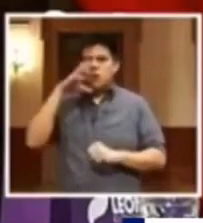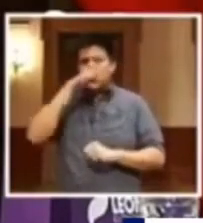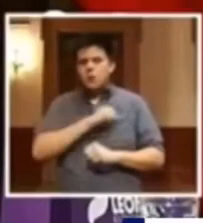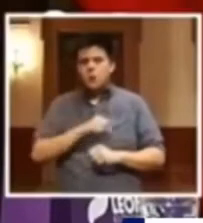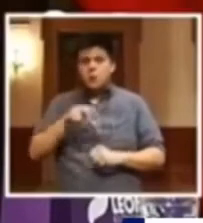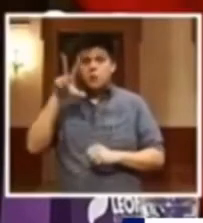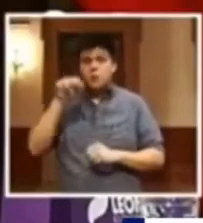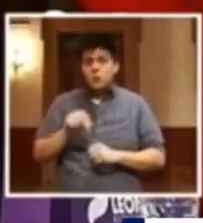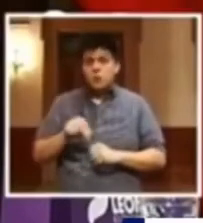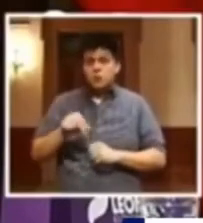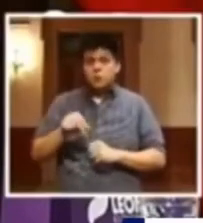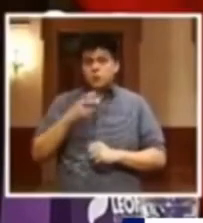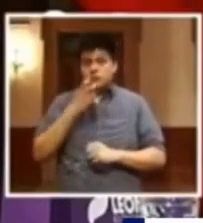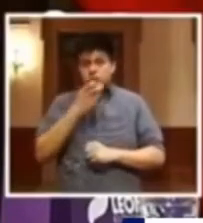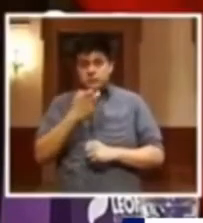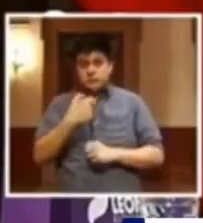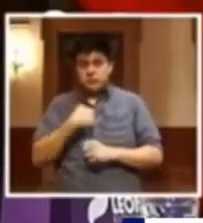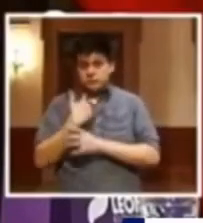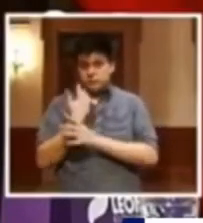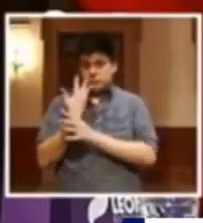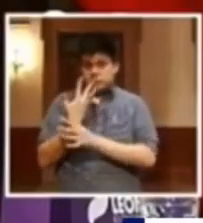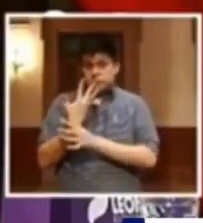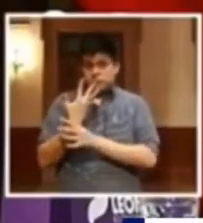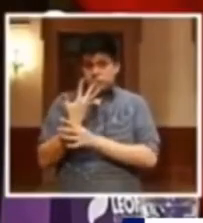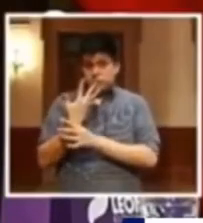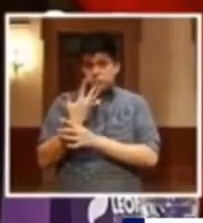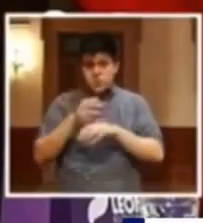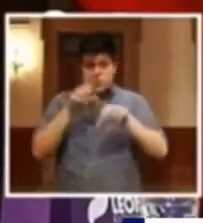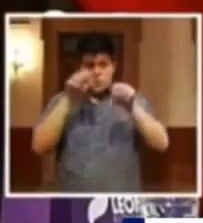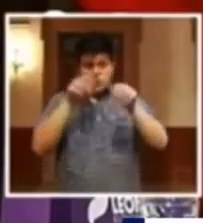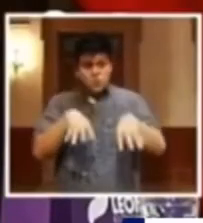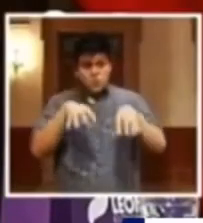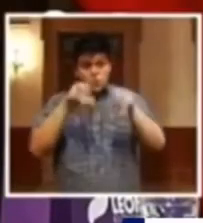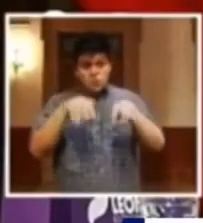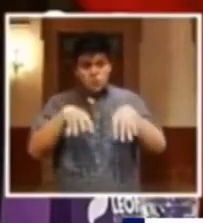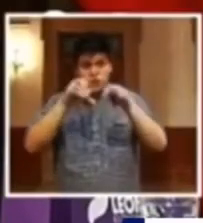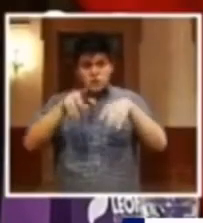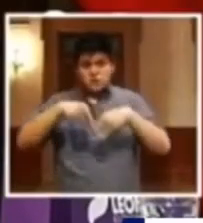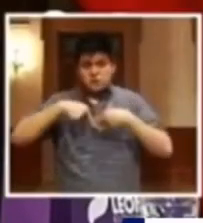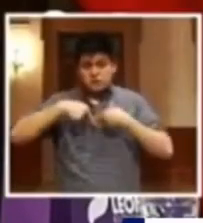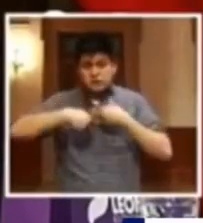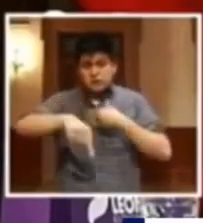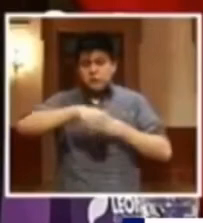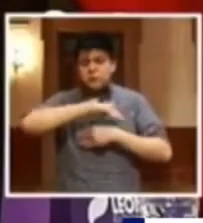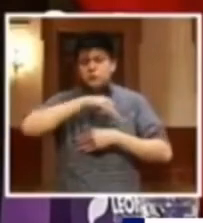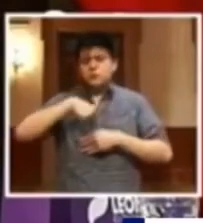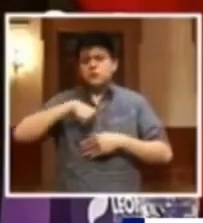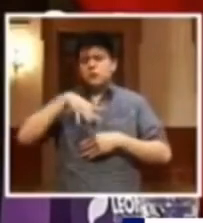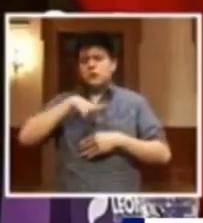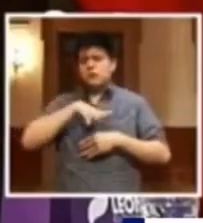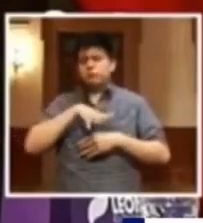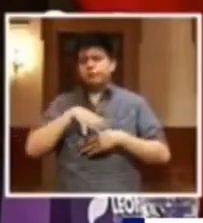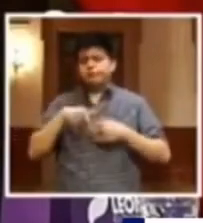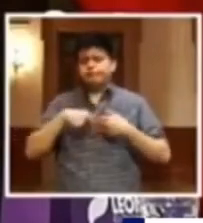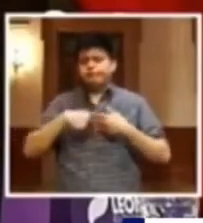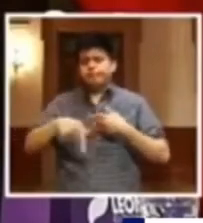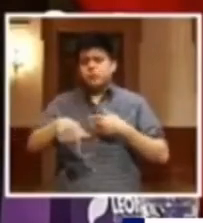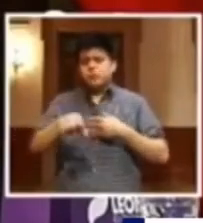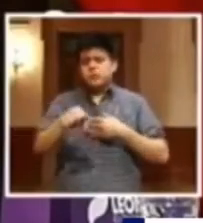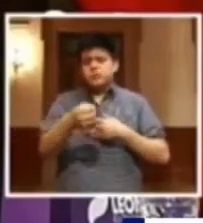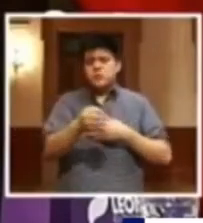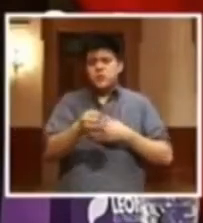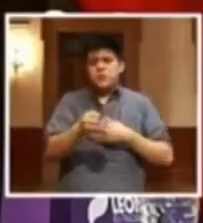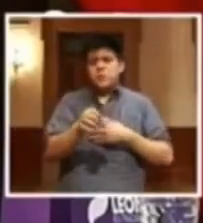que les puedo decir es que con las lluvias que vamos a tener prácticamente en